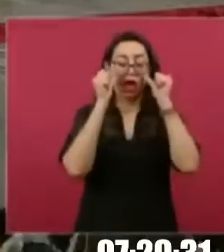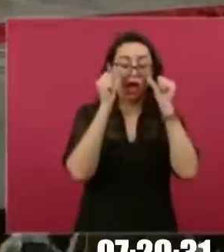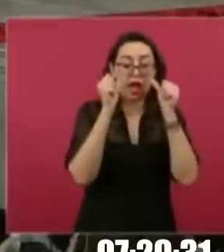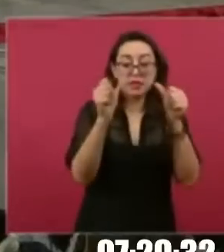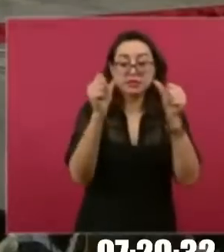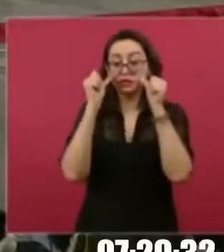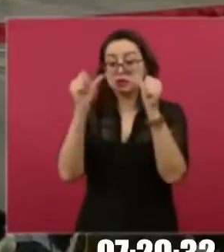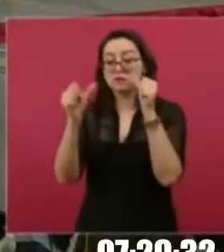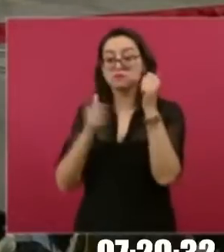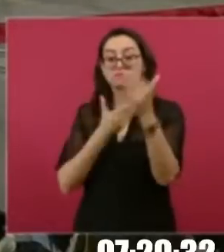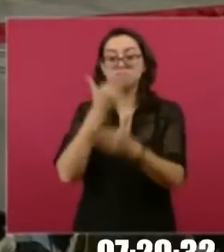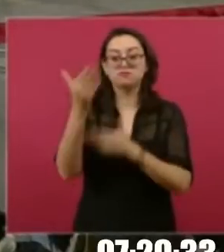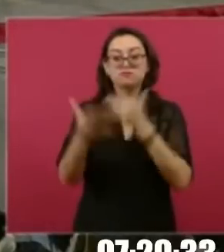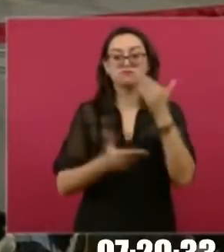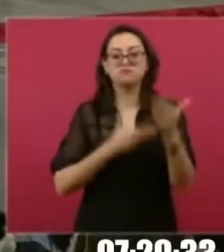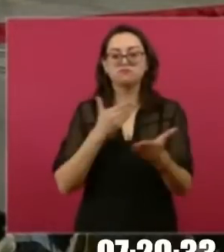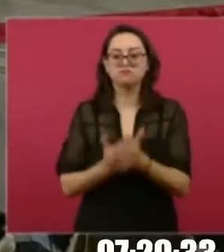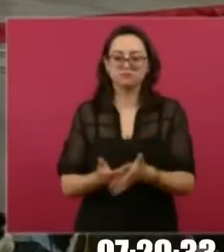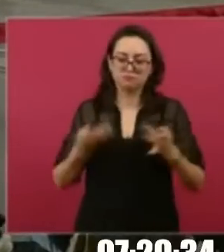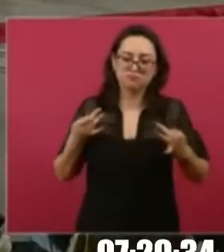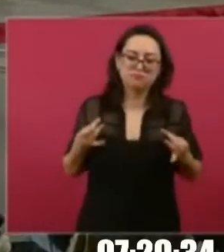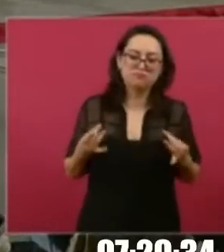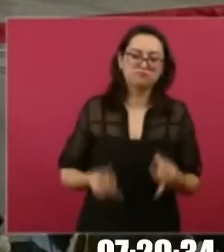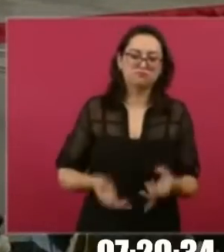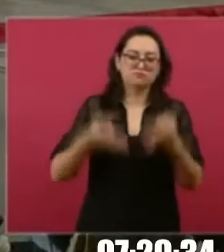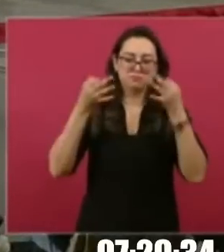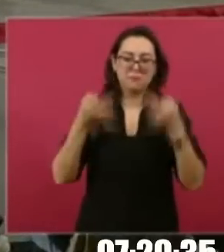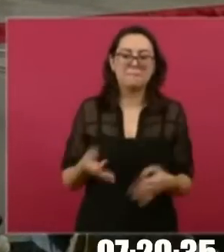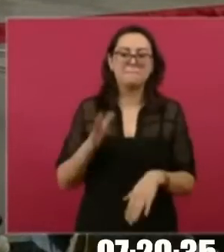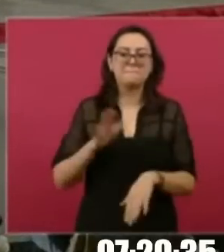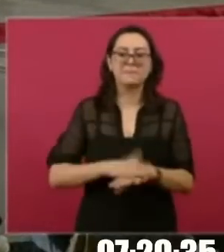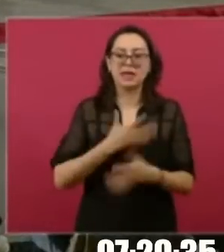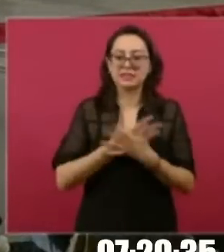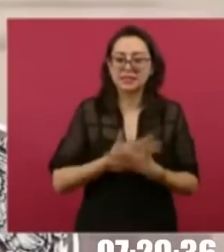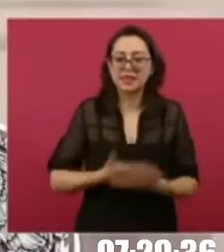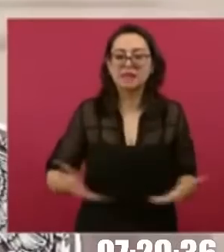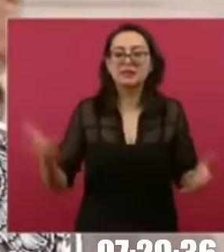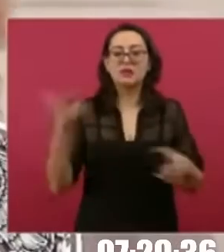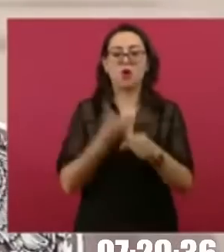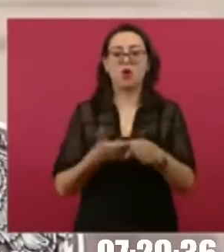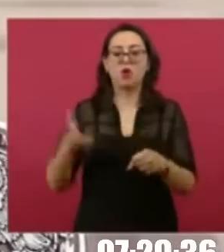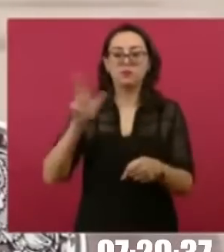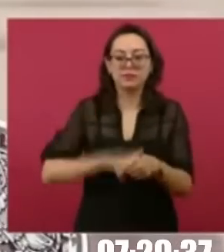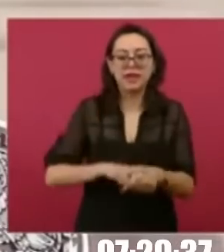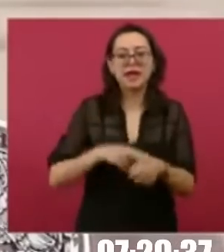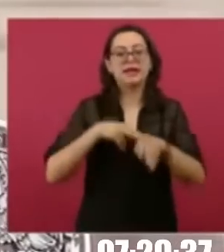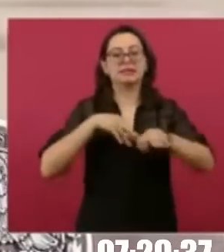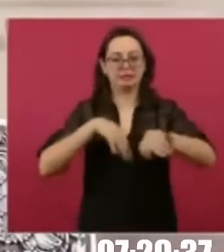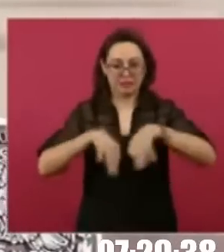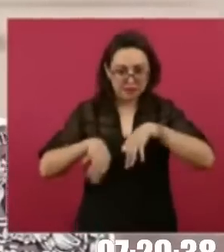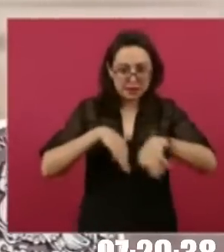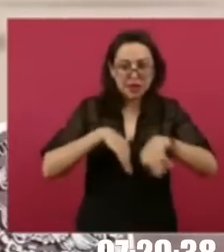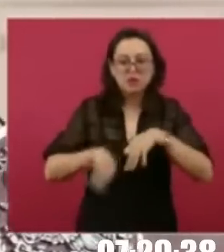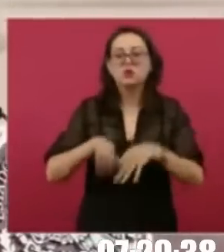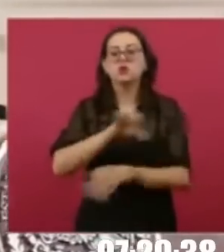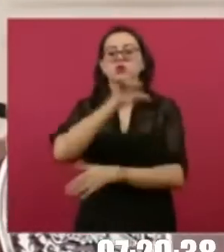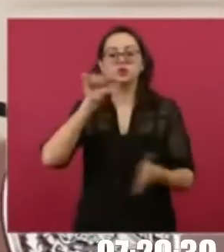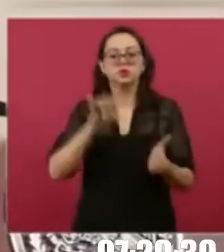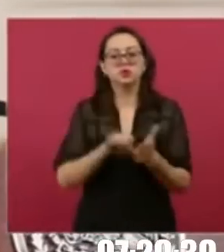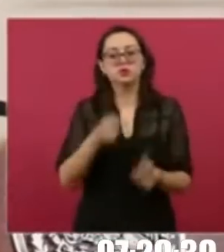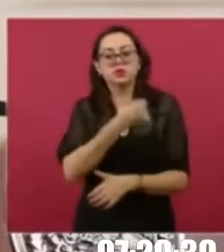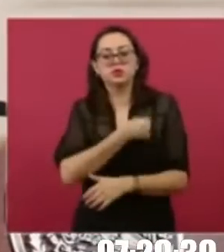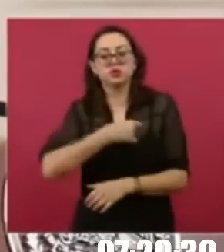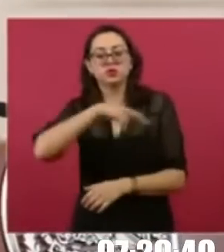pública más grande de todo el planeta con más hospitales con más trabajadores con más centros de salud y lo más importante